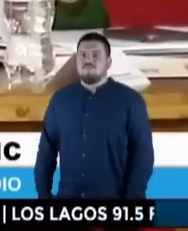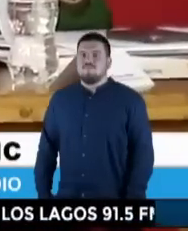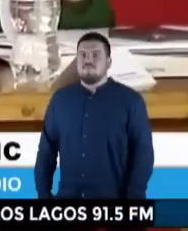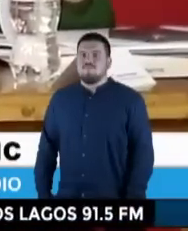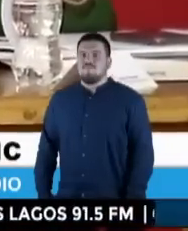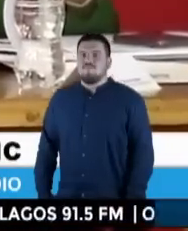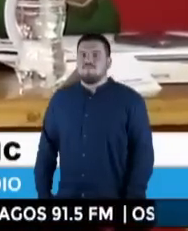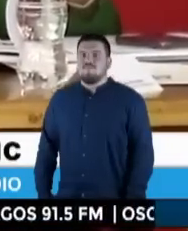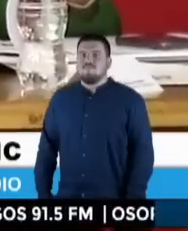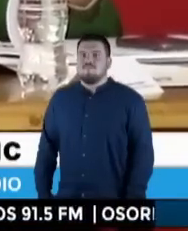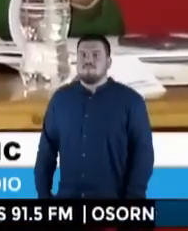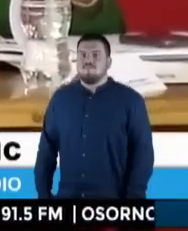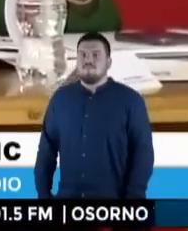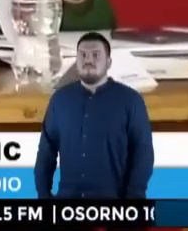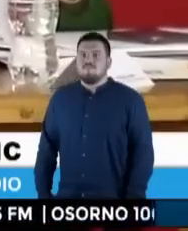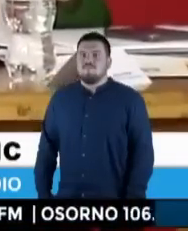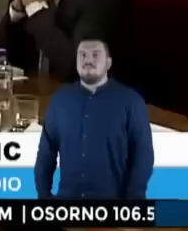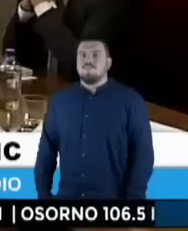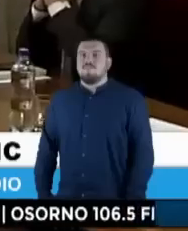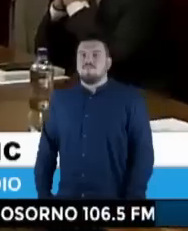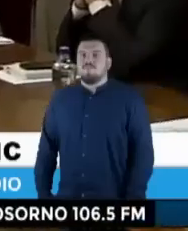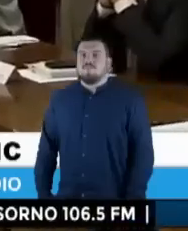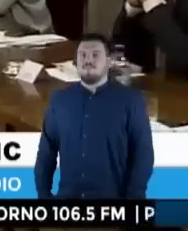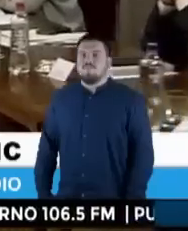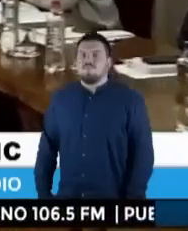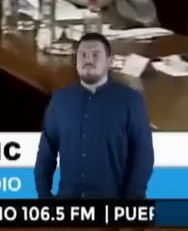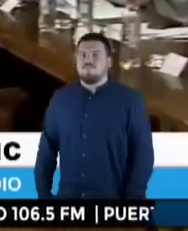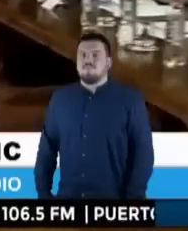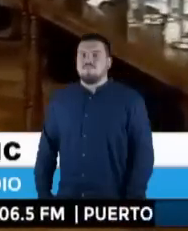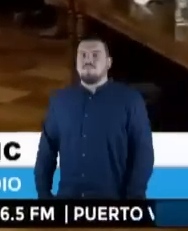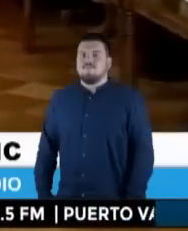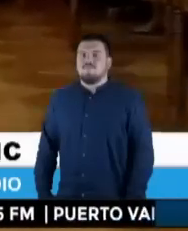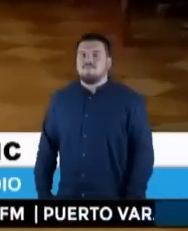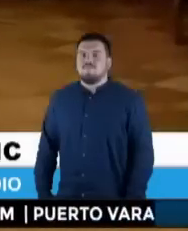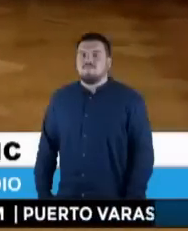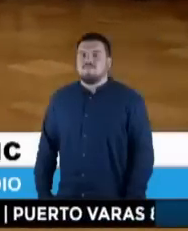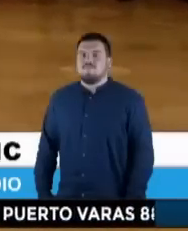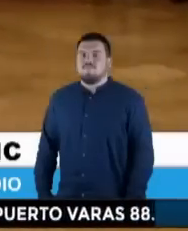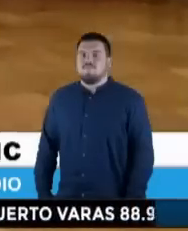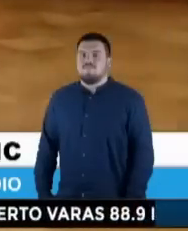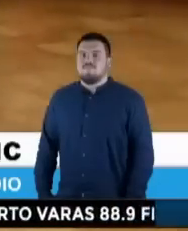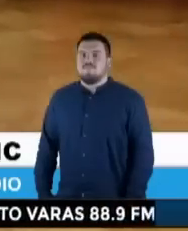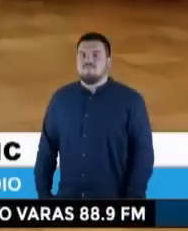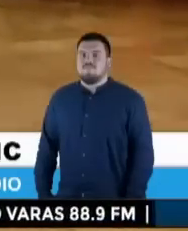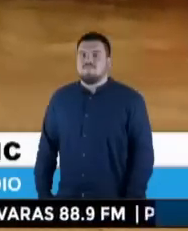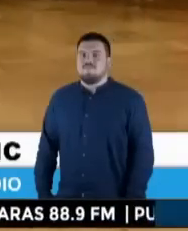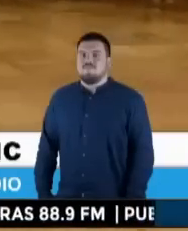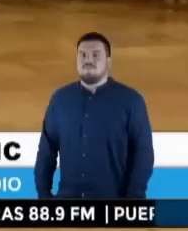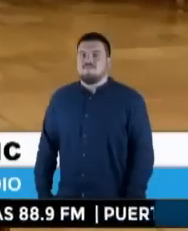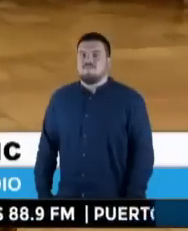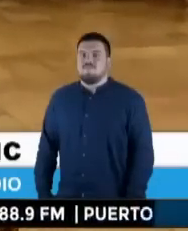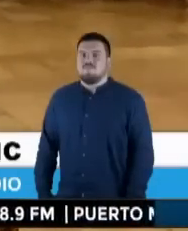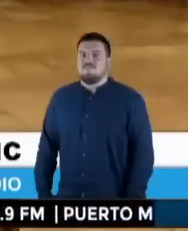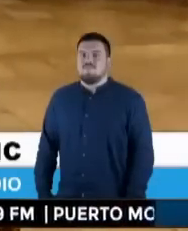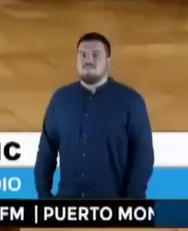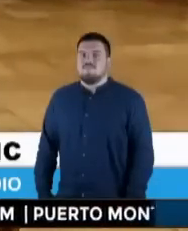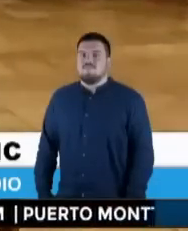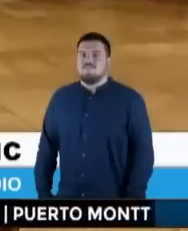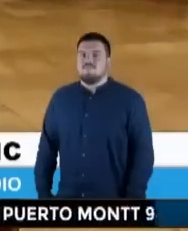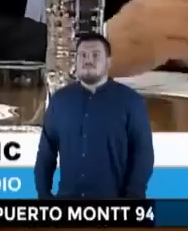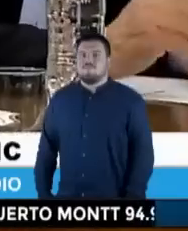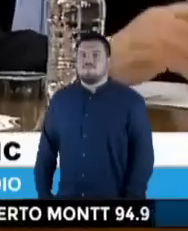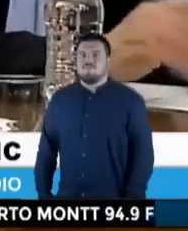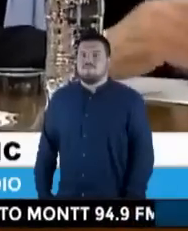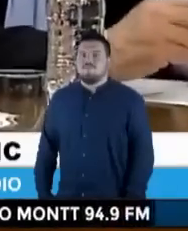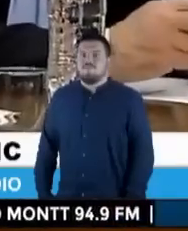Chaguán, que más o menos en una línea similar dice que el gobierno debe remover a los ministros que